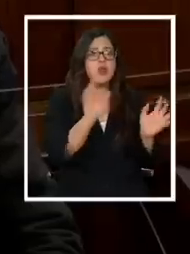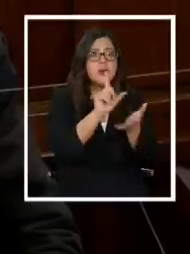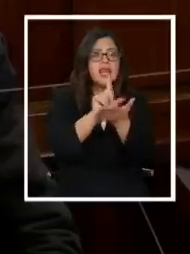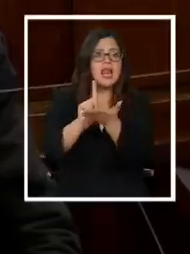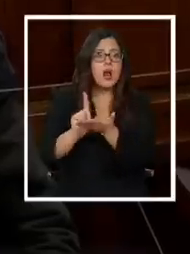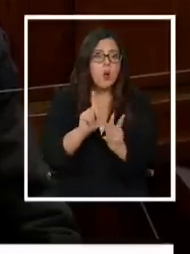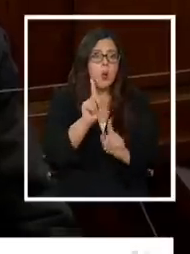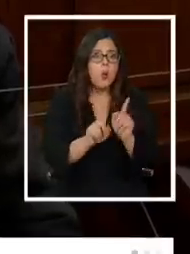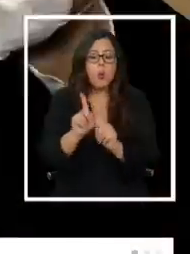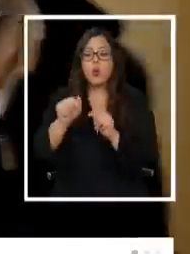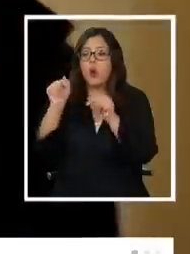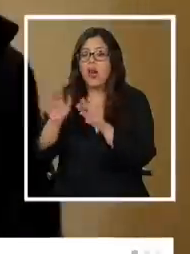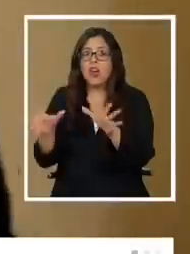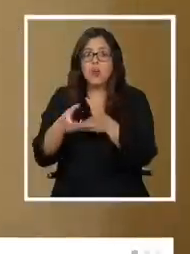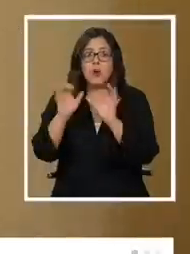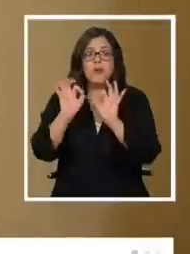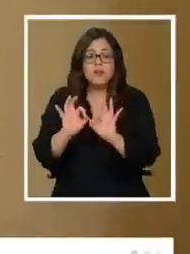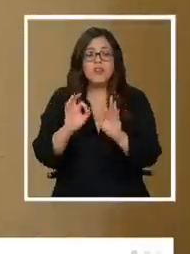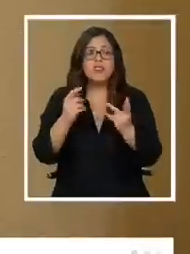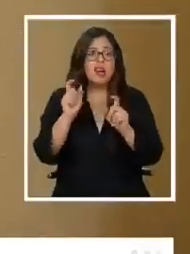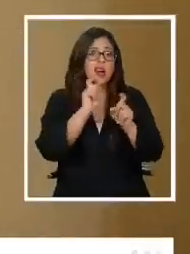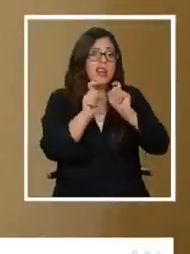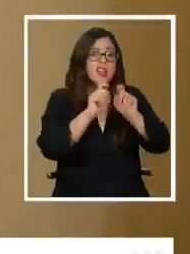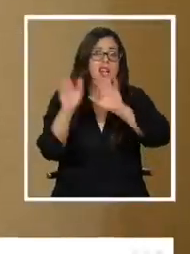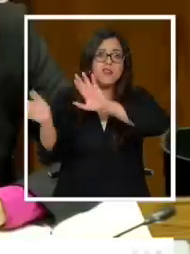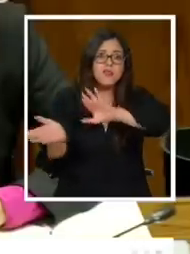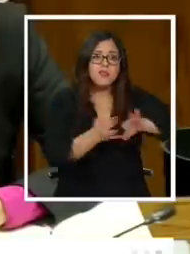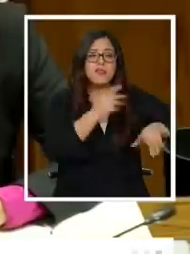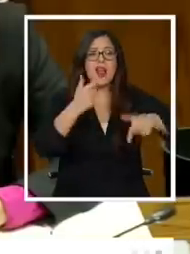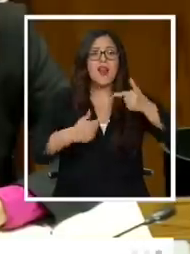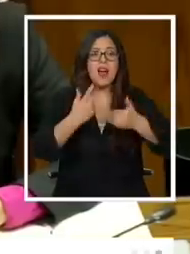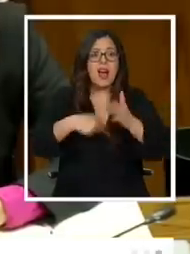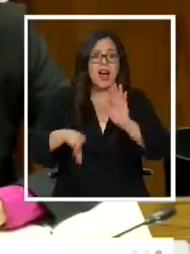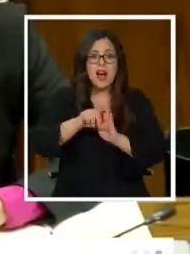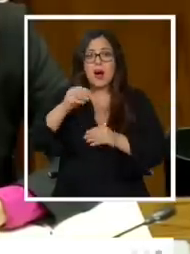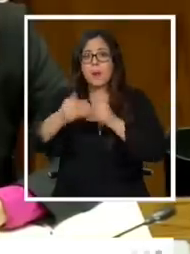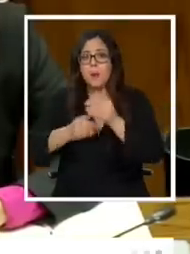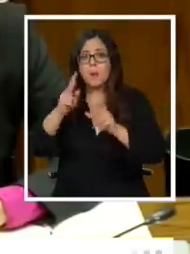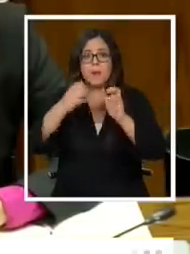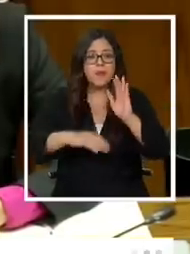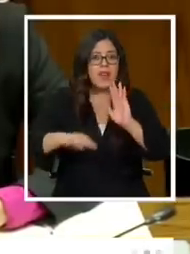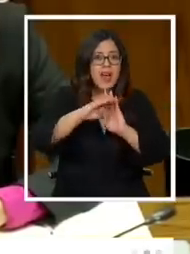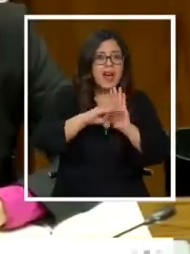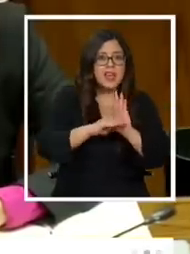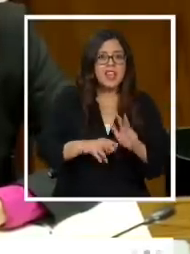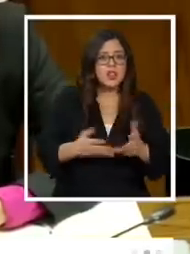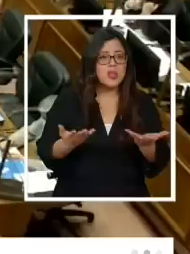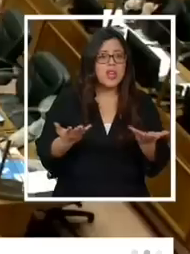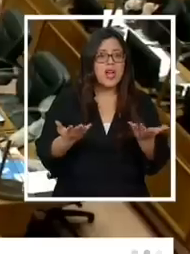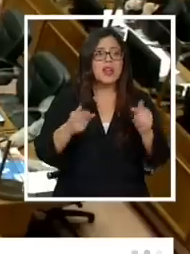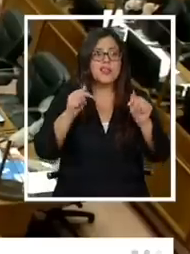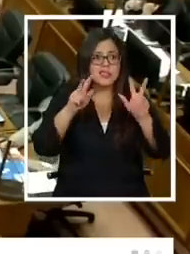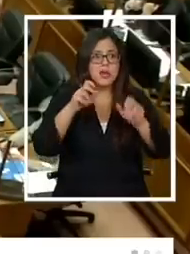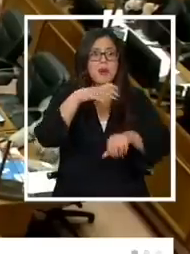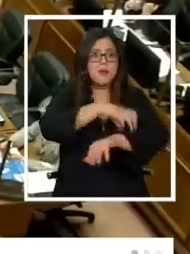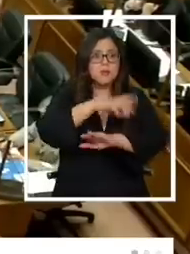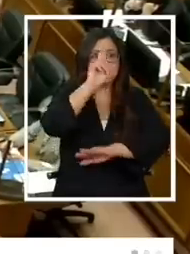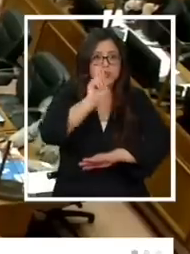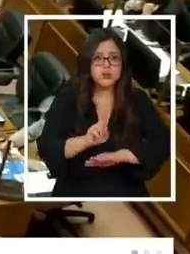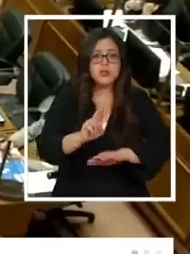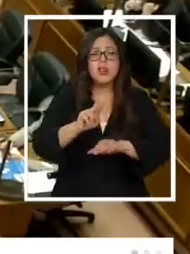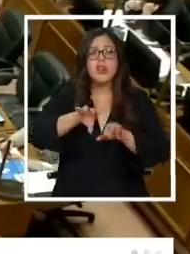el oficialismo llaman a dejar de lado las críticas en el debate legislativo para avanzar en la agenda de fondo para la macro zona sur y dejar